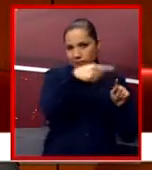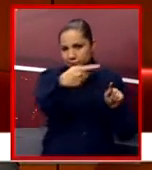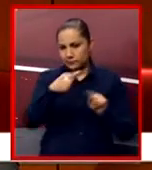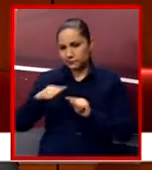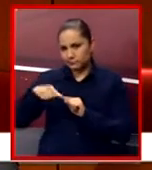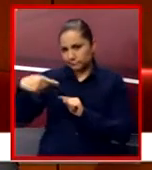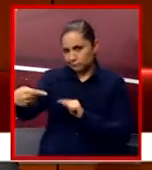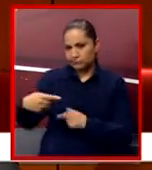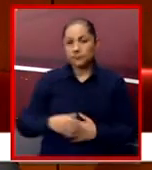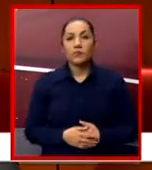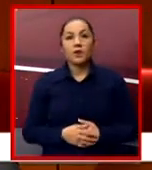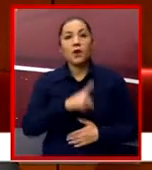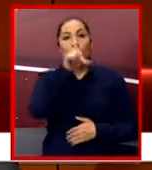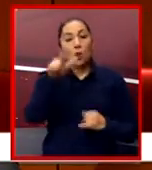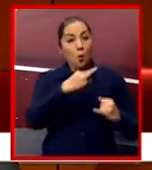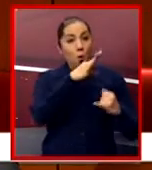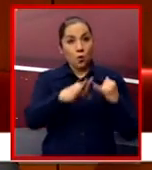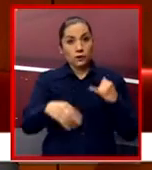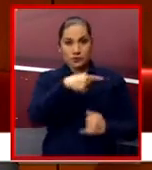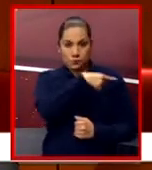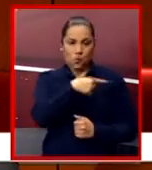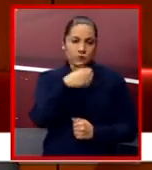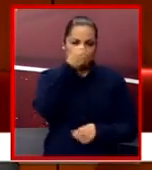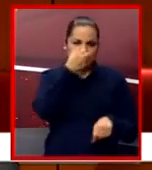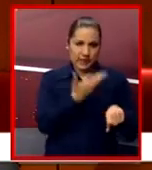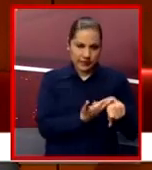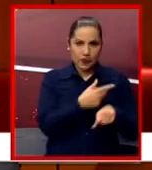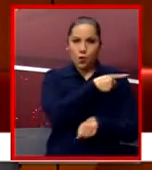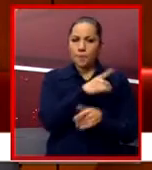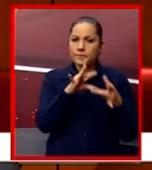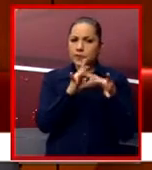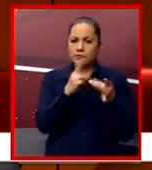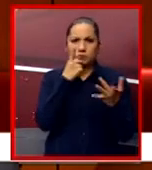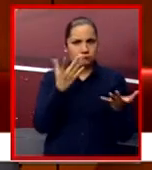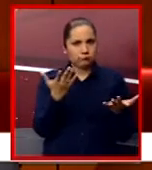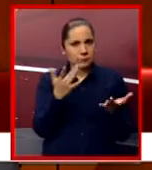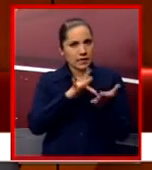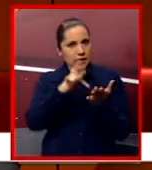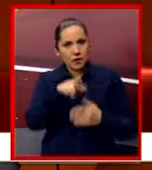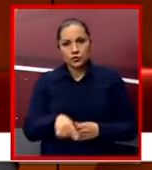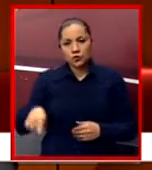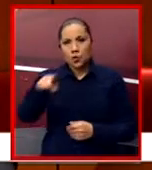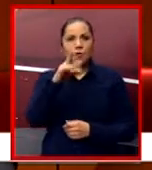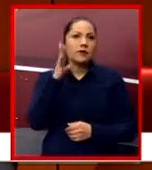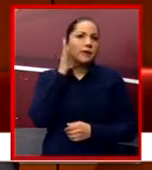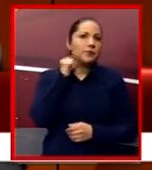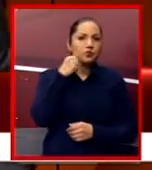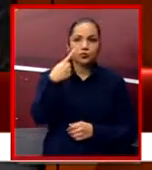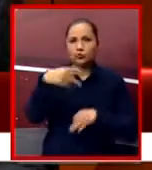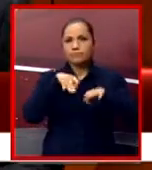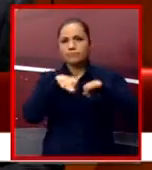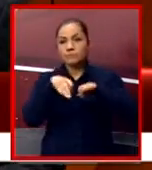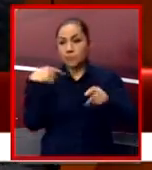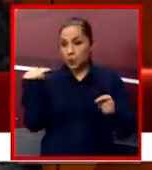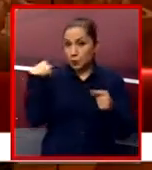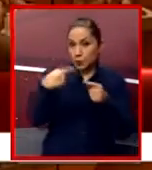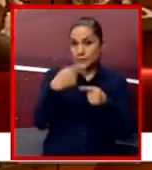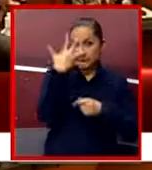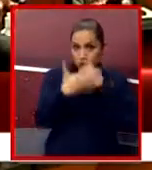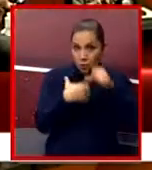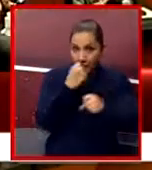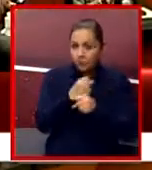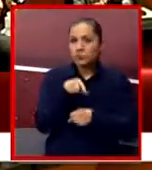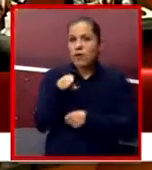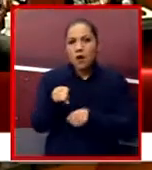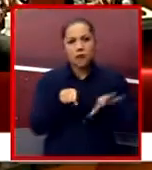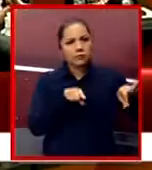Bueno, en su intervención final, el canciller reconoció el trabajo del Senado de la República, que en los últimos 5 años ha sido responsable en el nombramiento de embajadores